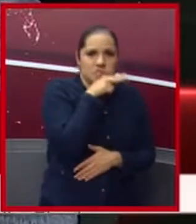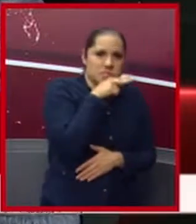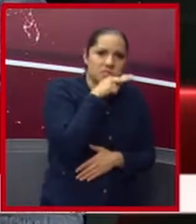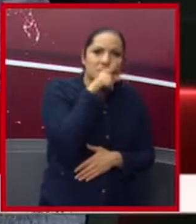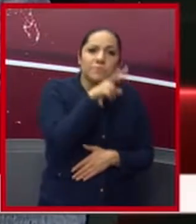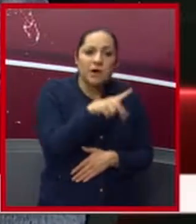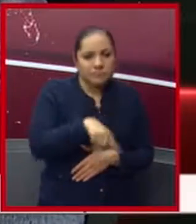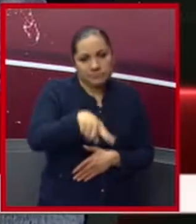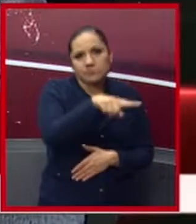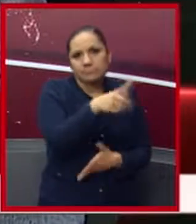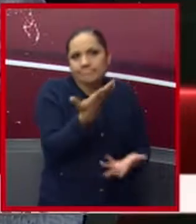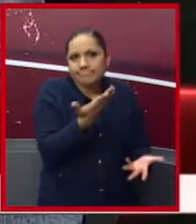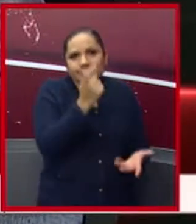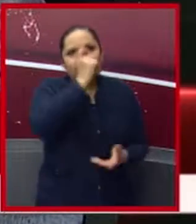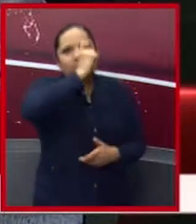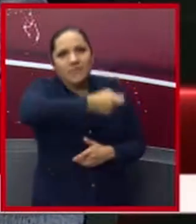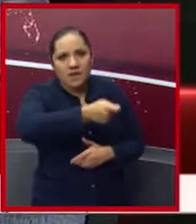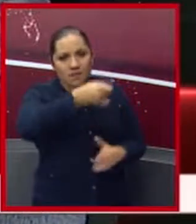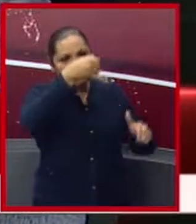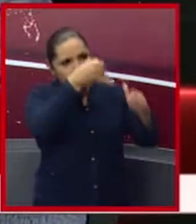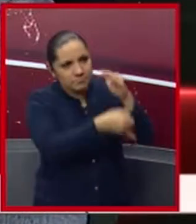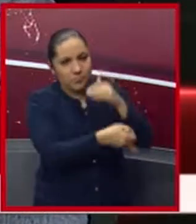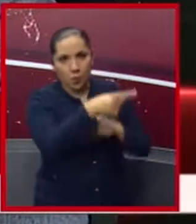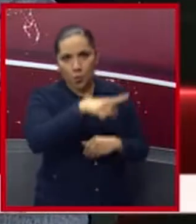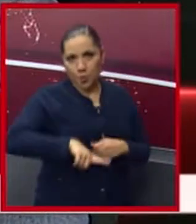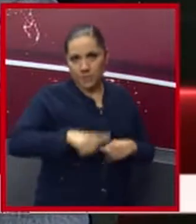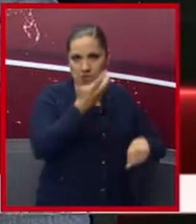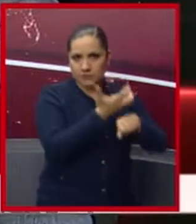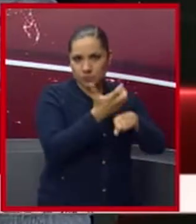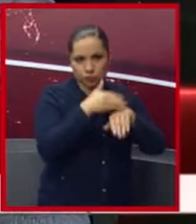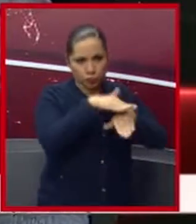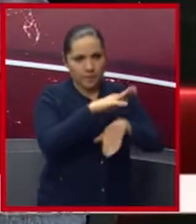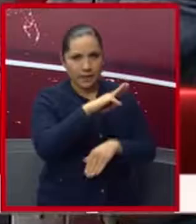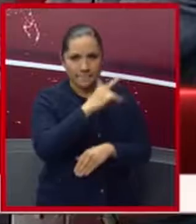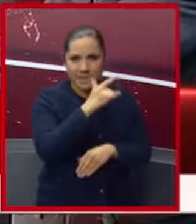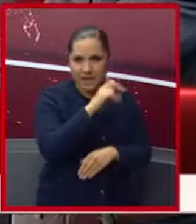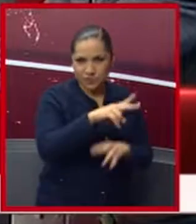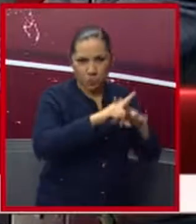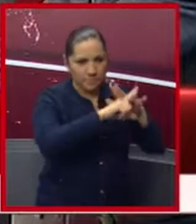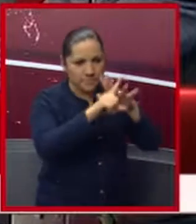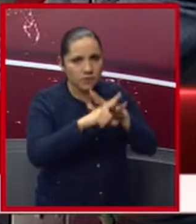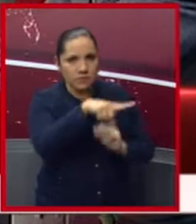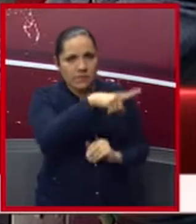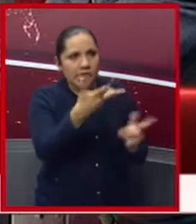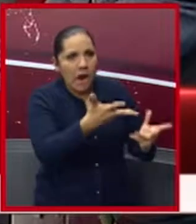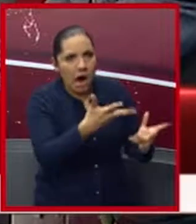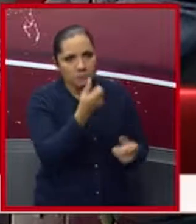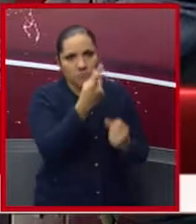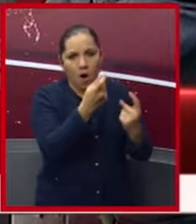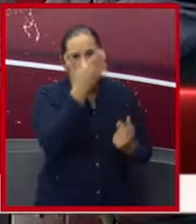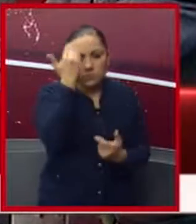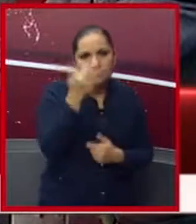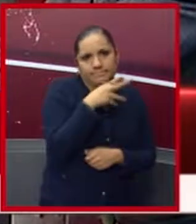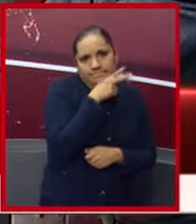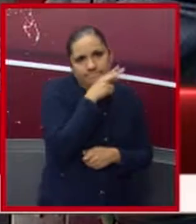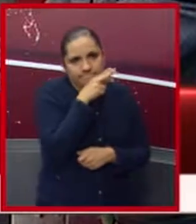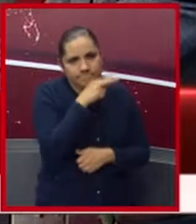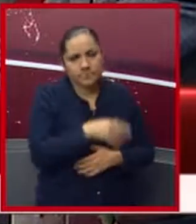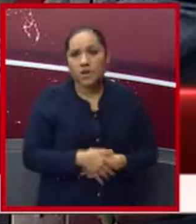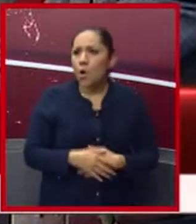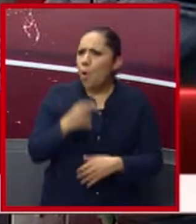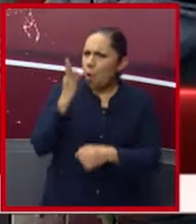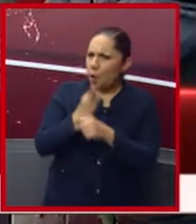realmente está haciendo el gobierno de los Estados Unidos en materia de migración. Y el discurso se ha suavizado, al menos en la